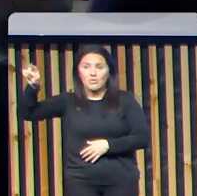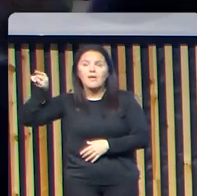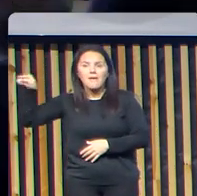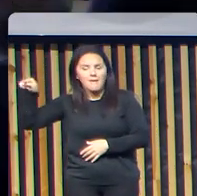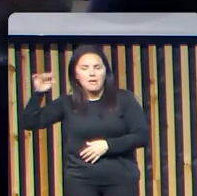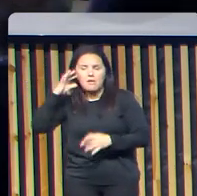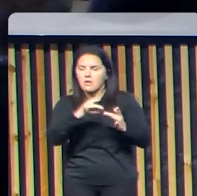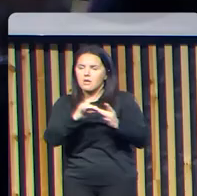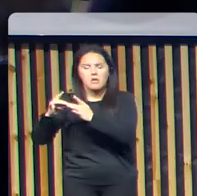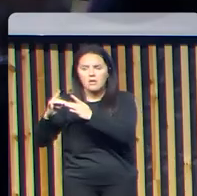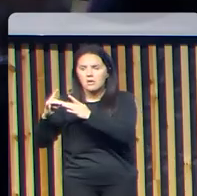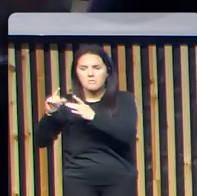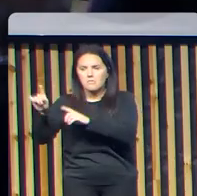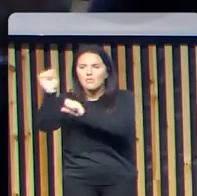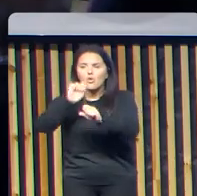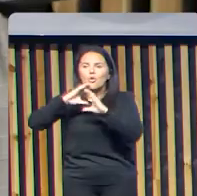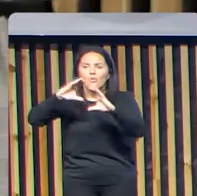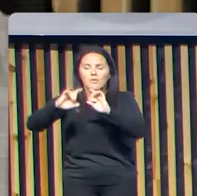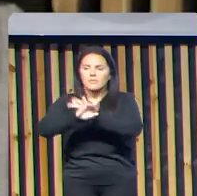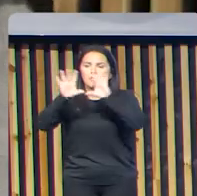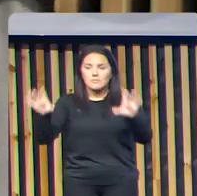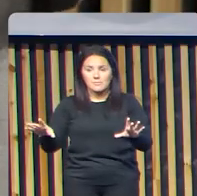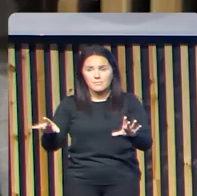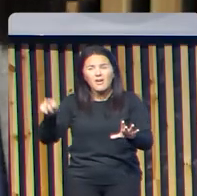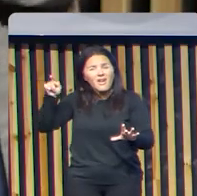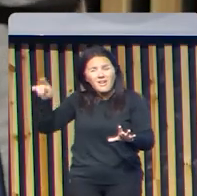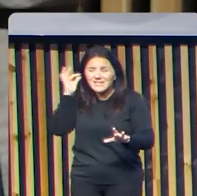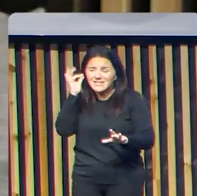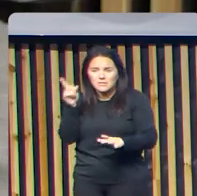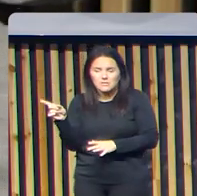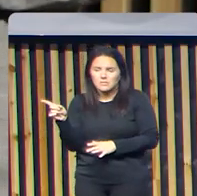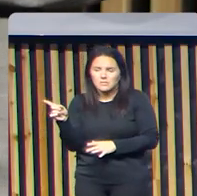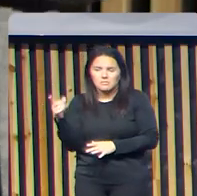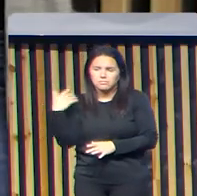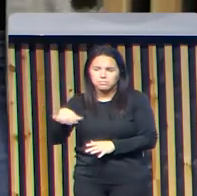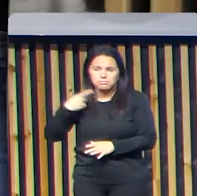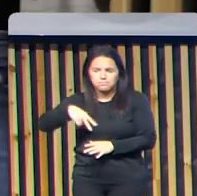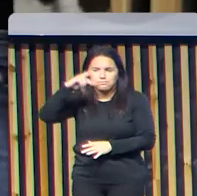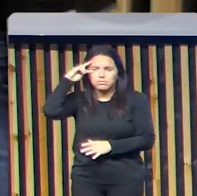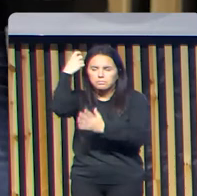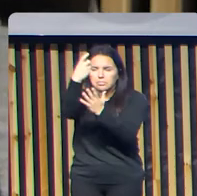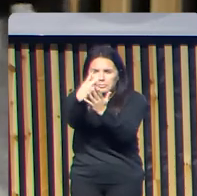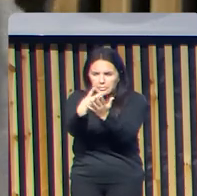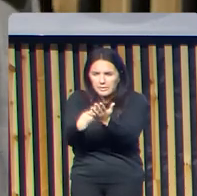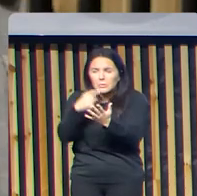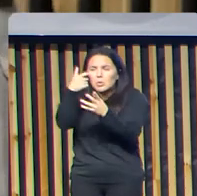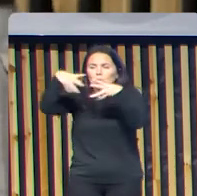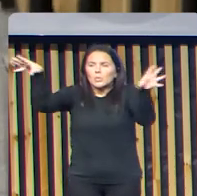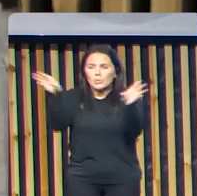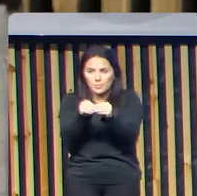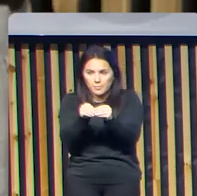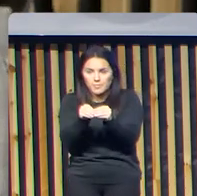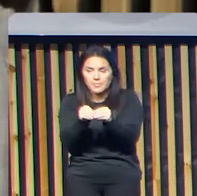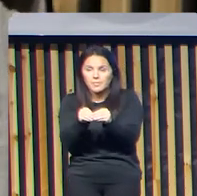de esta comunicación Clara estrella tiene un extensísimo currículum Así que voy a abreviarlo un poquito